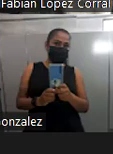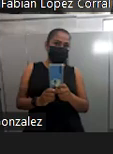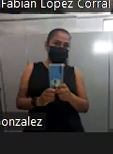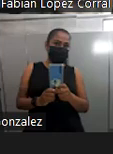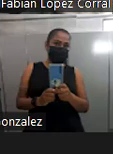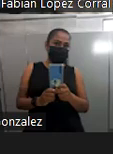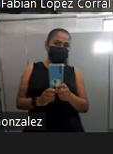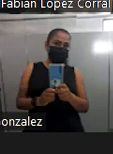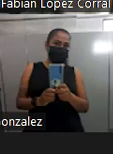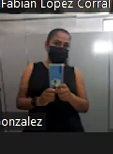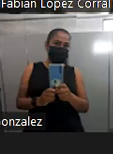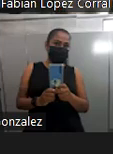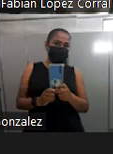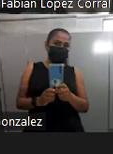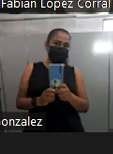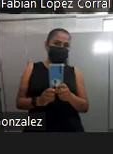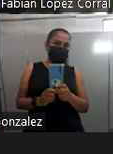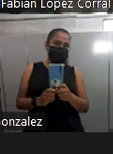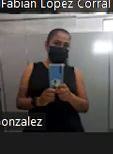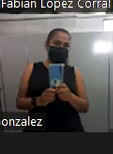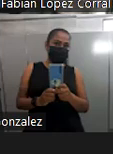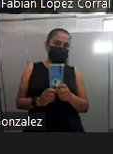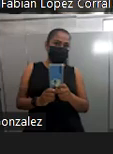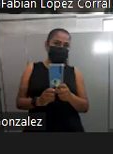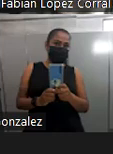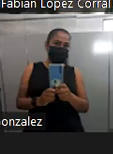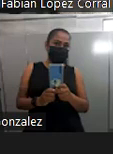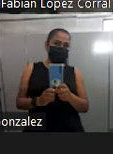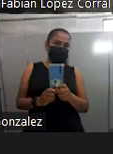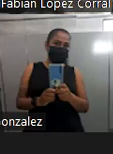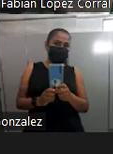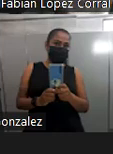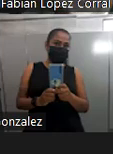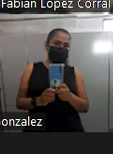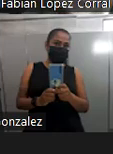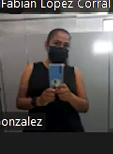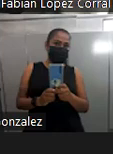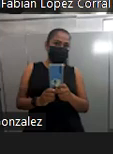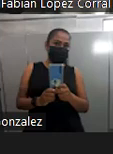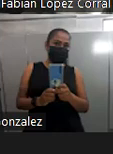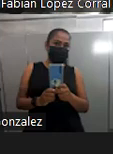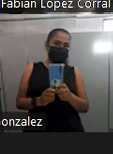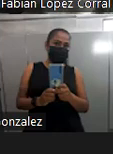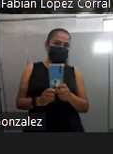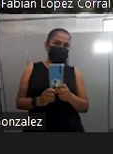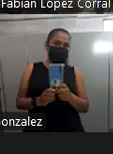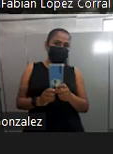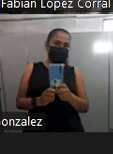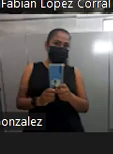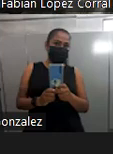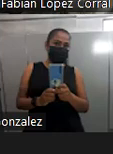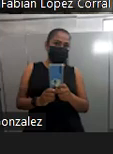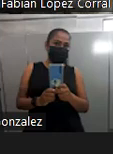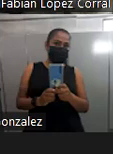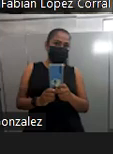es la ubicación geográfica de los relieves los ríos los lagos y las lagunas valen esa toma no muy en cuenta ni modo me voy